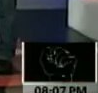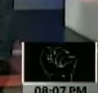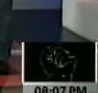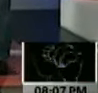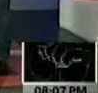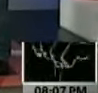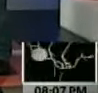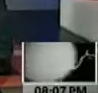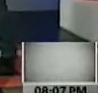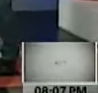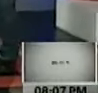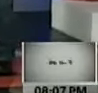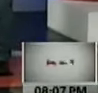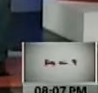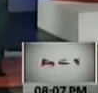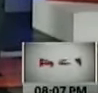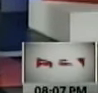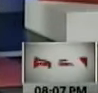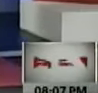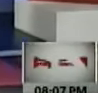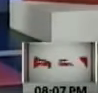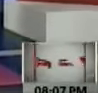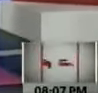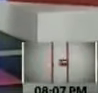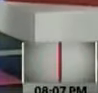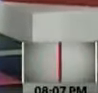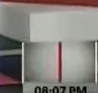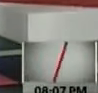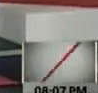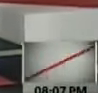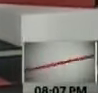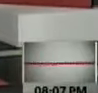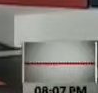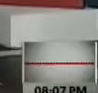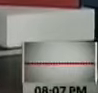Así sepas que rompe nubes ella da.